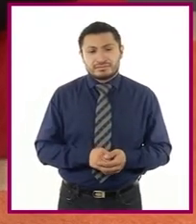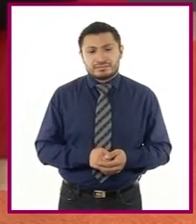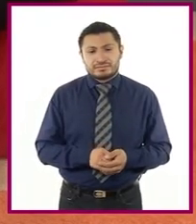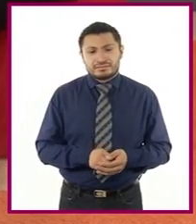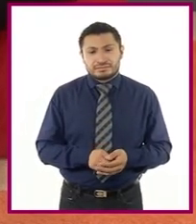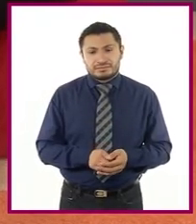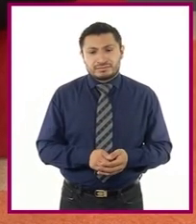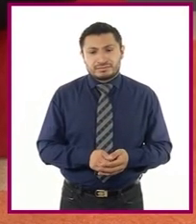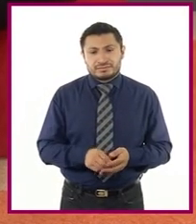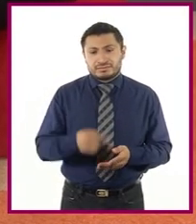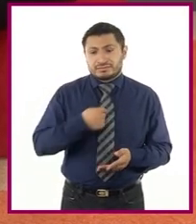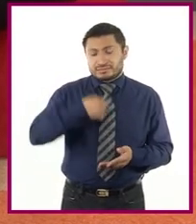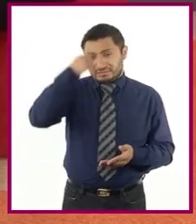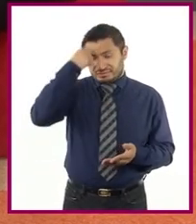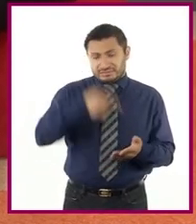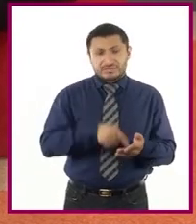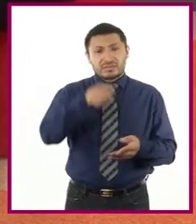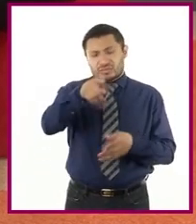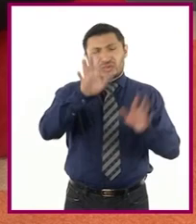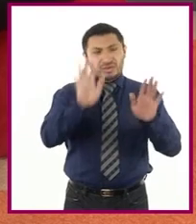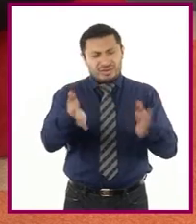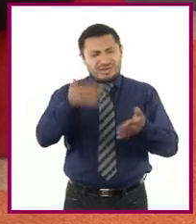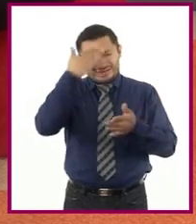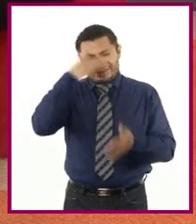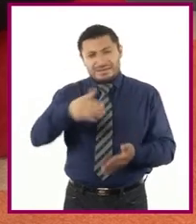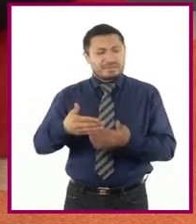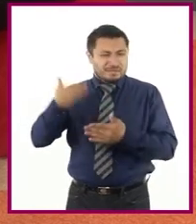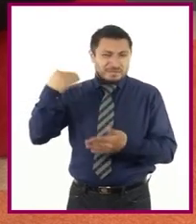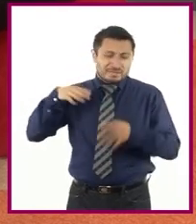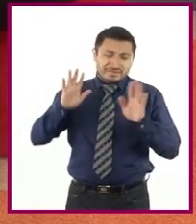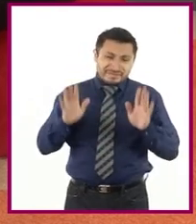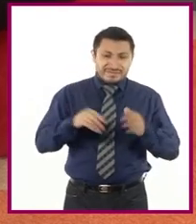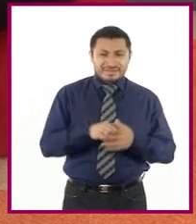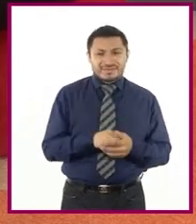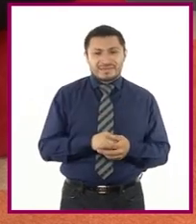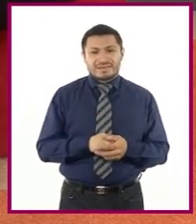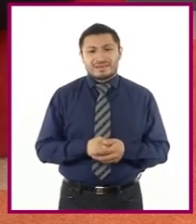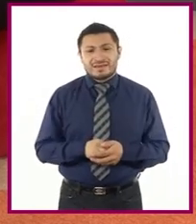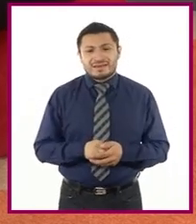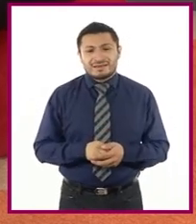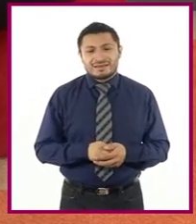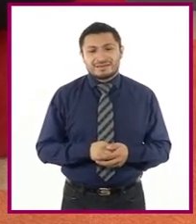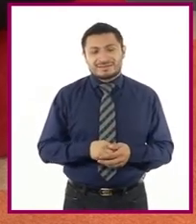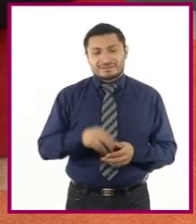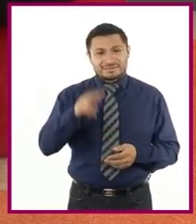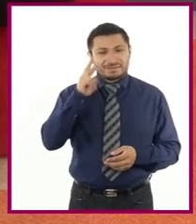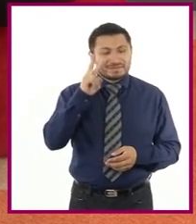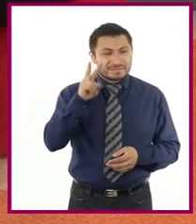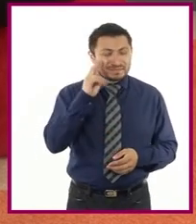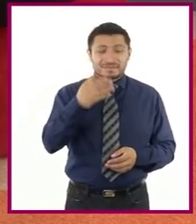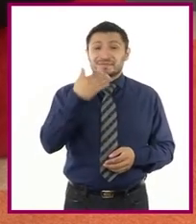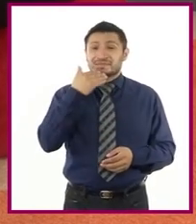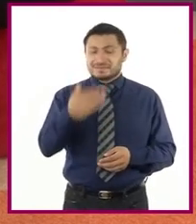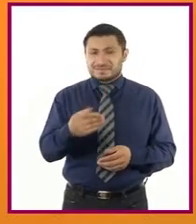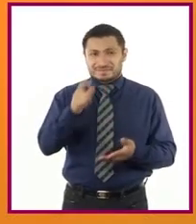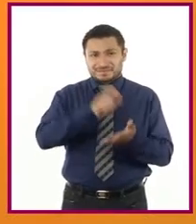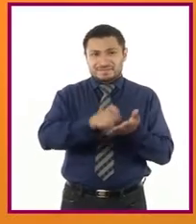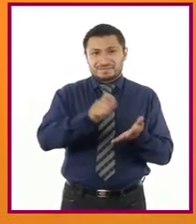Se me hace que ya sabías elaborar cursogramas. Mira lo bien detalladas que